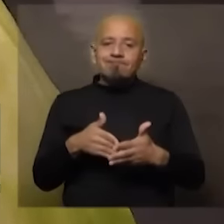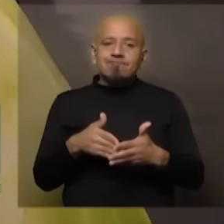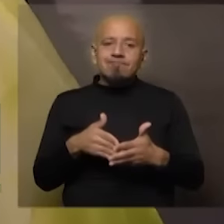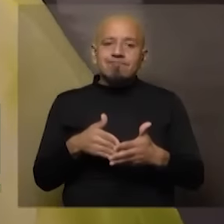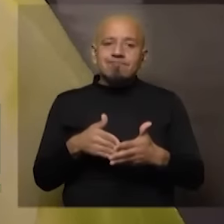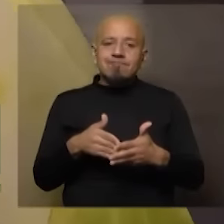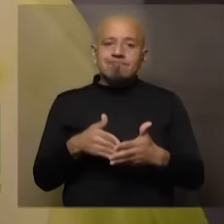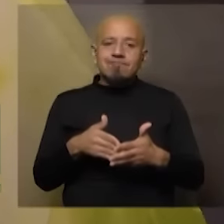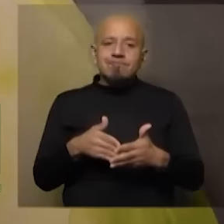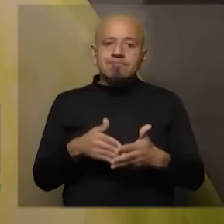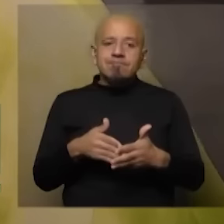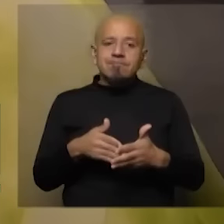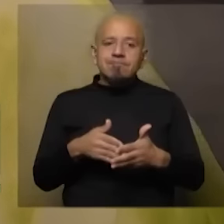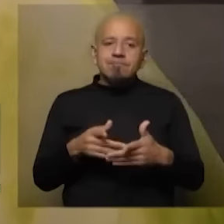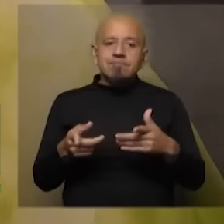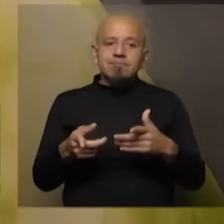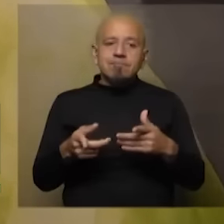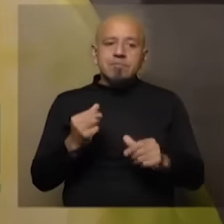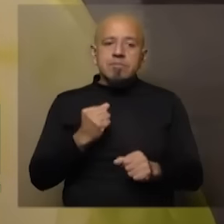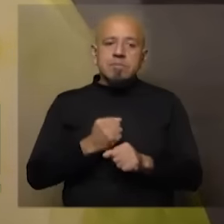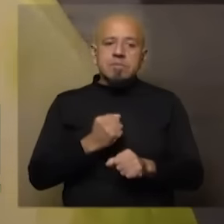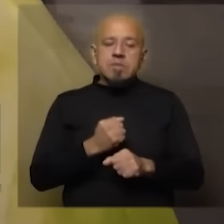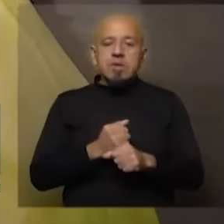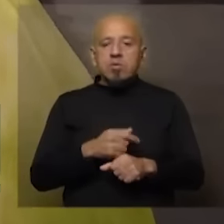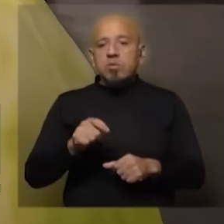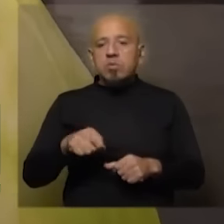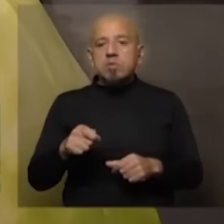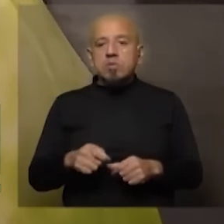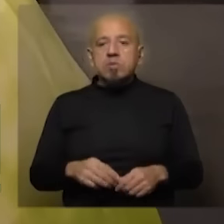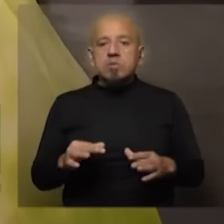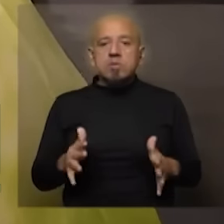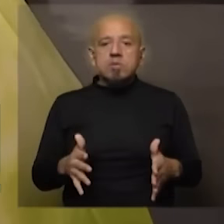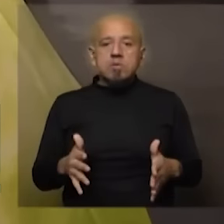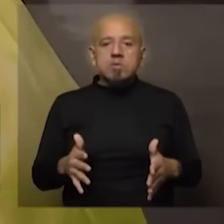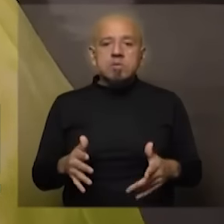no embarren el trabajo de la justicia, y que sobre todo